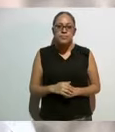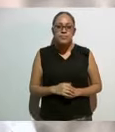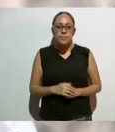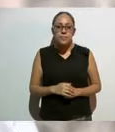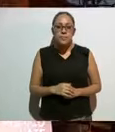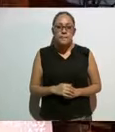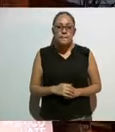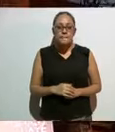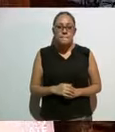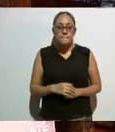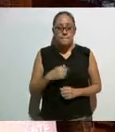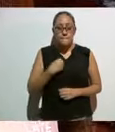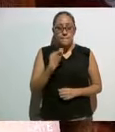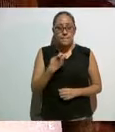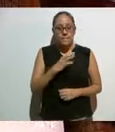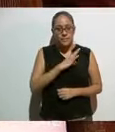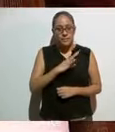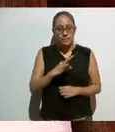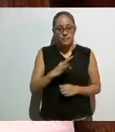un triunfo,